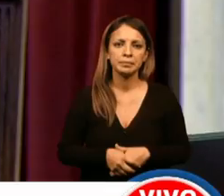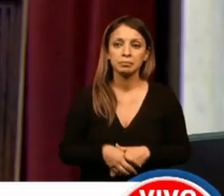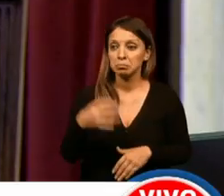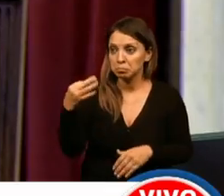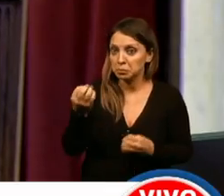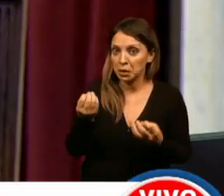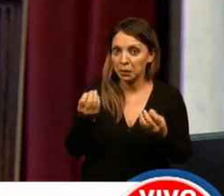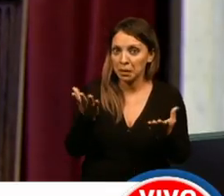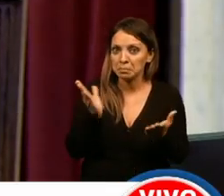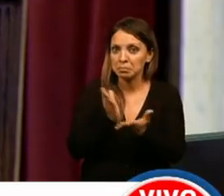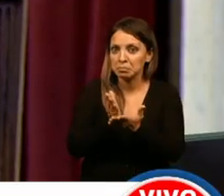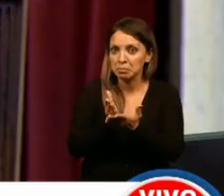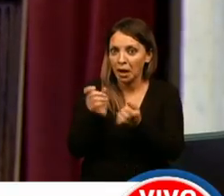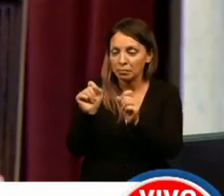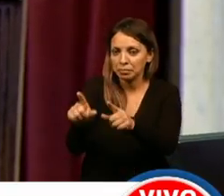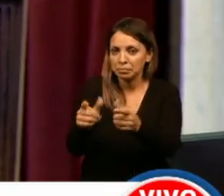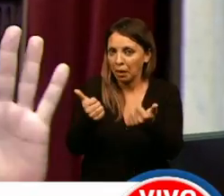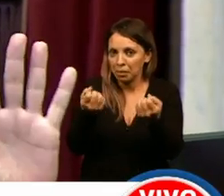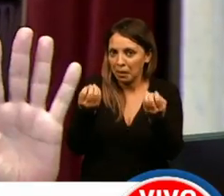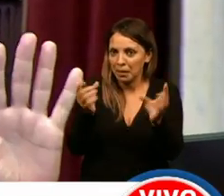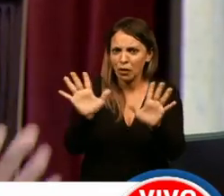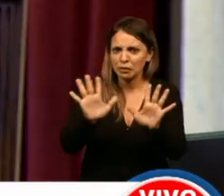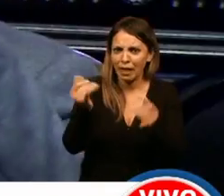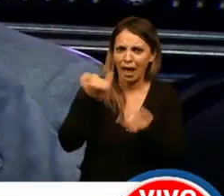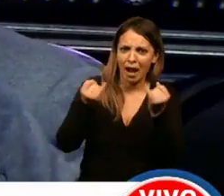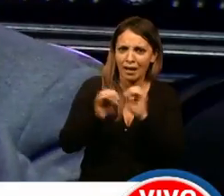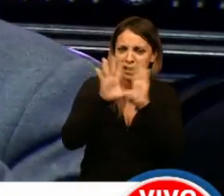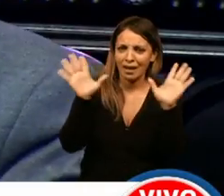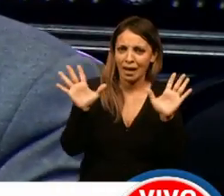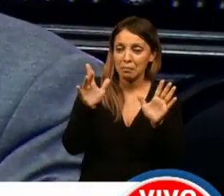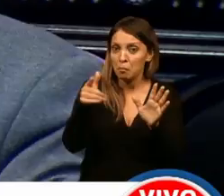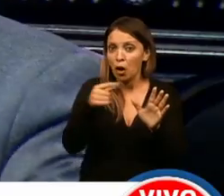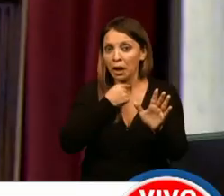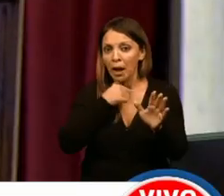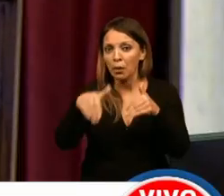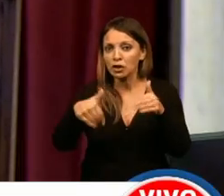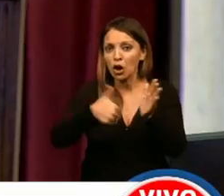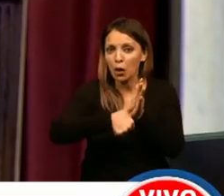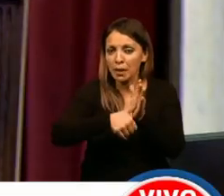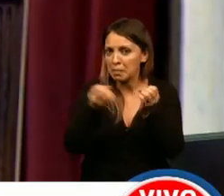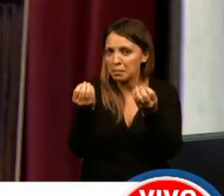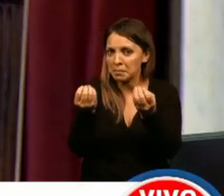todo el derecho del mundo a pedir la nota de la votación nominal no me lo aclaré diputados y es nominal es nominal